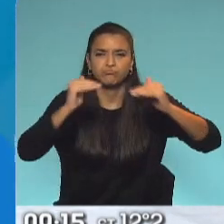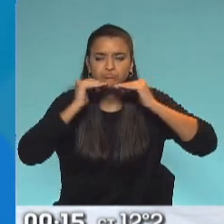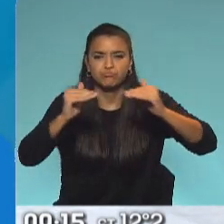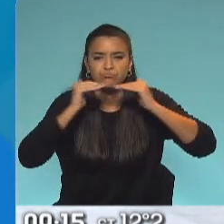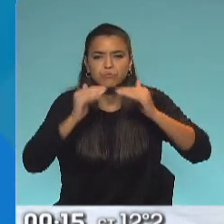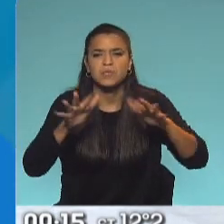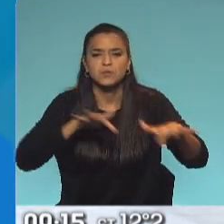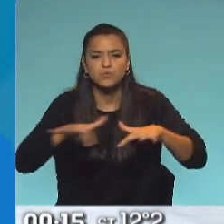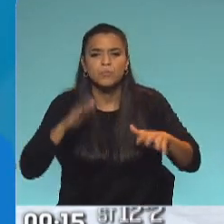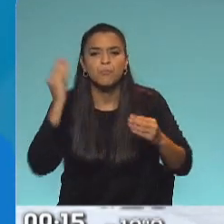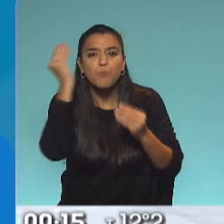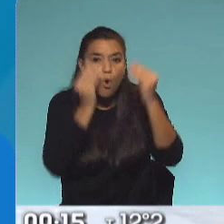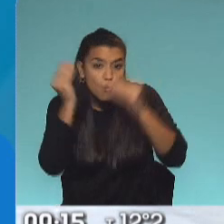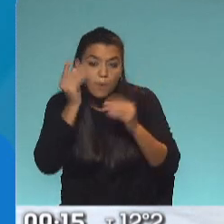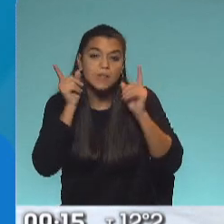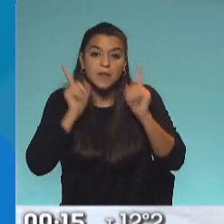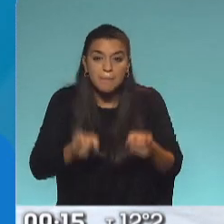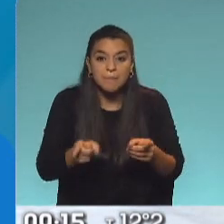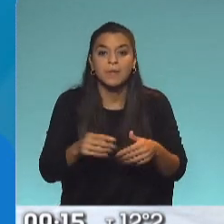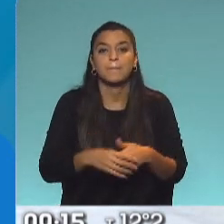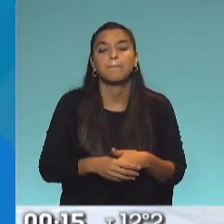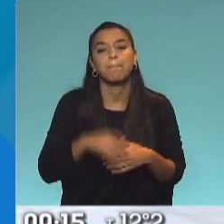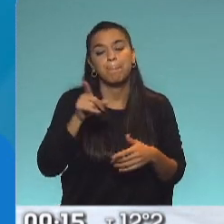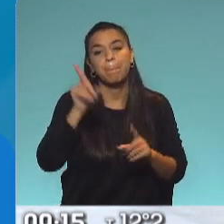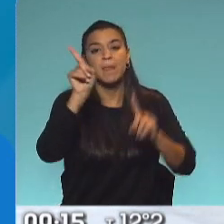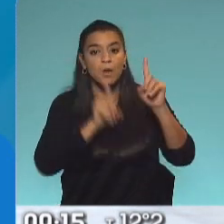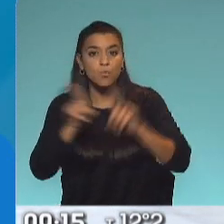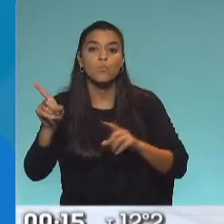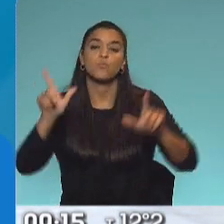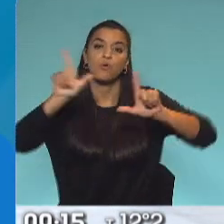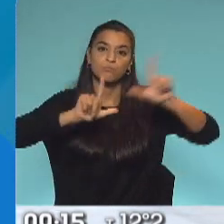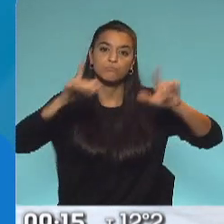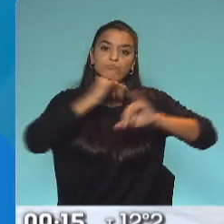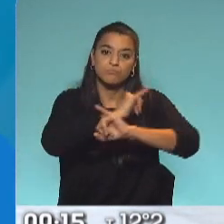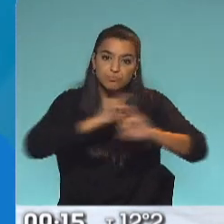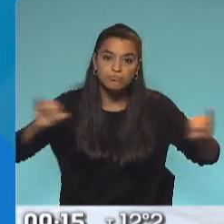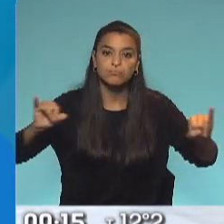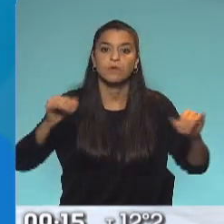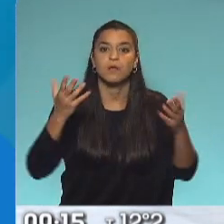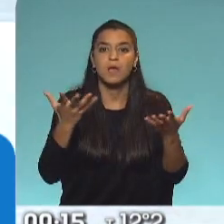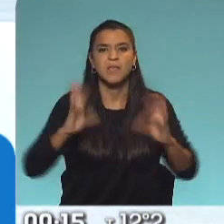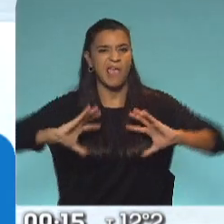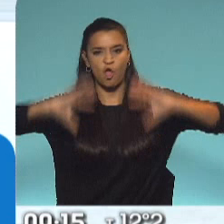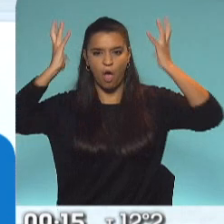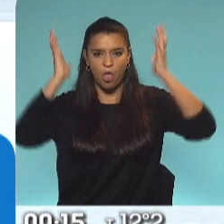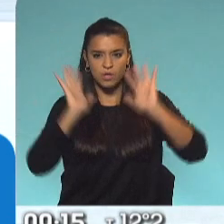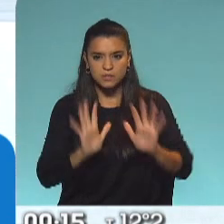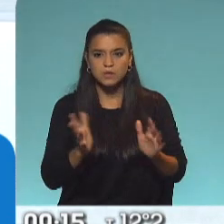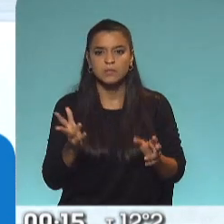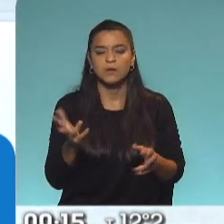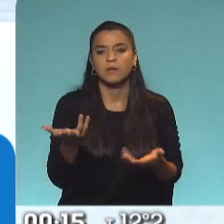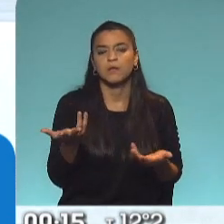situación es preocupante porque también tenemos desde algunos medios de comunicación una cierta convocatoria al enojo que lo